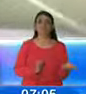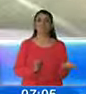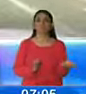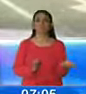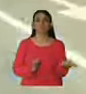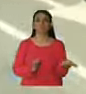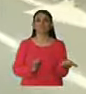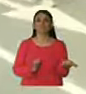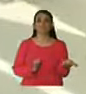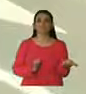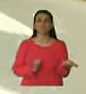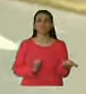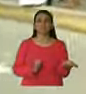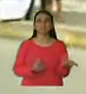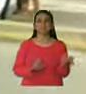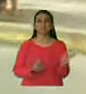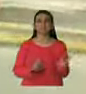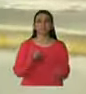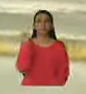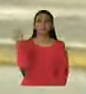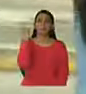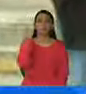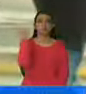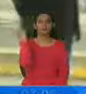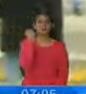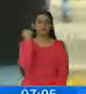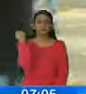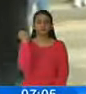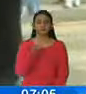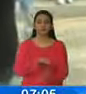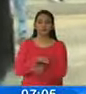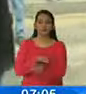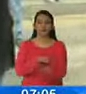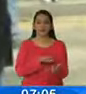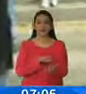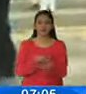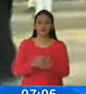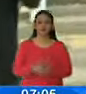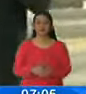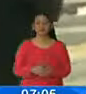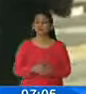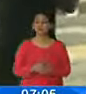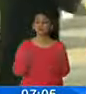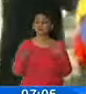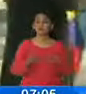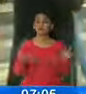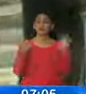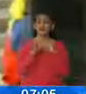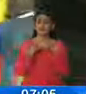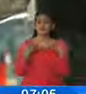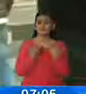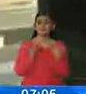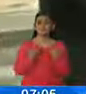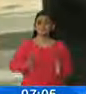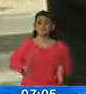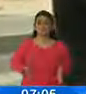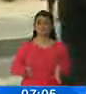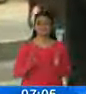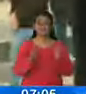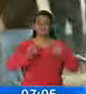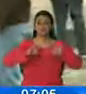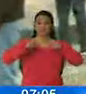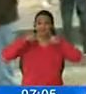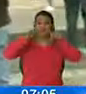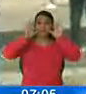existe una ambulancia del Cuerpo de Bomberos. Algo muy importante para que ustedes tomen en cuenta, que la avenida 6 de diciembre a